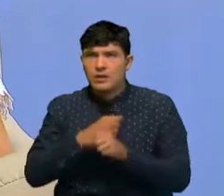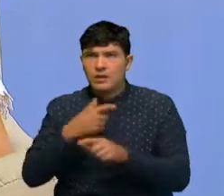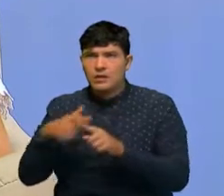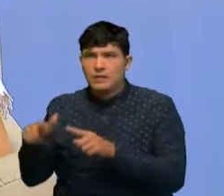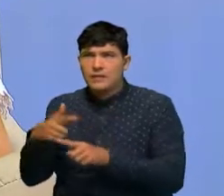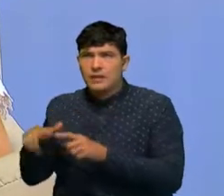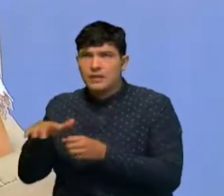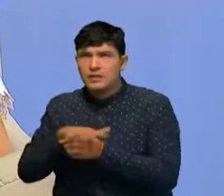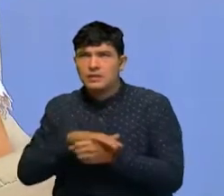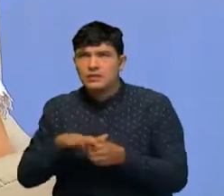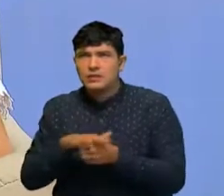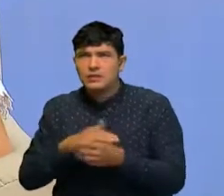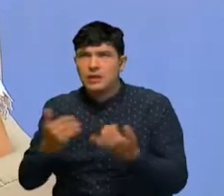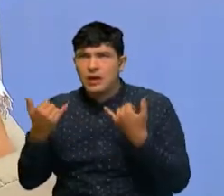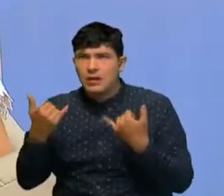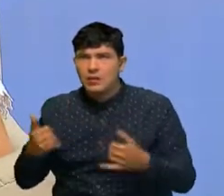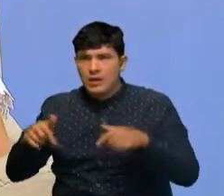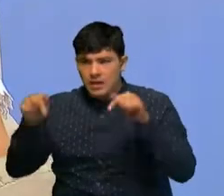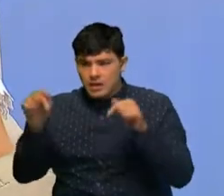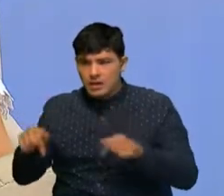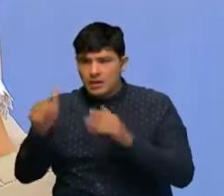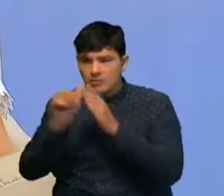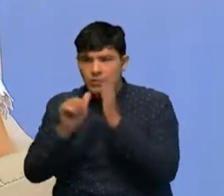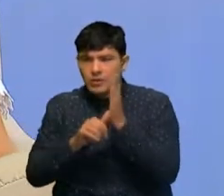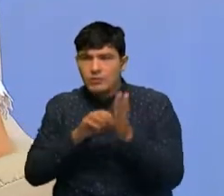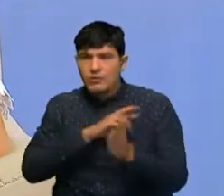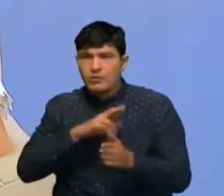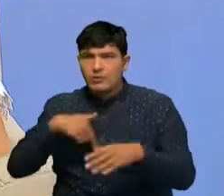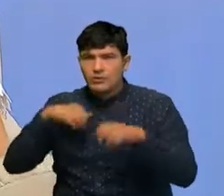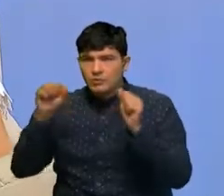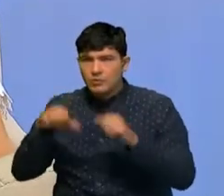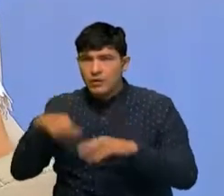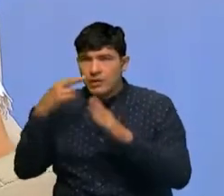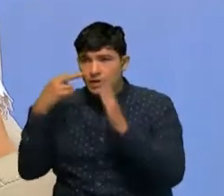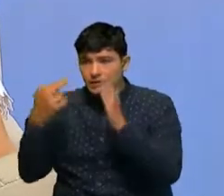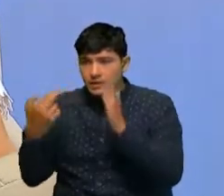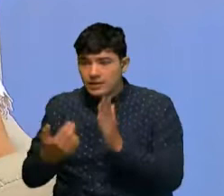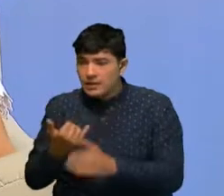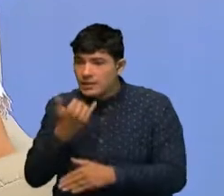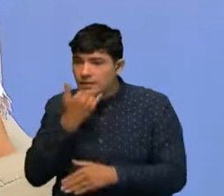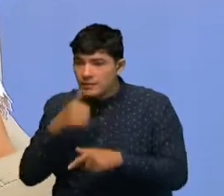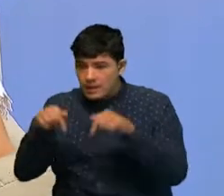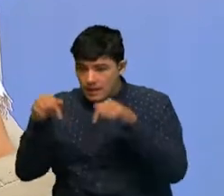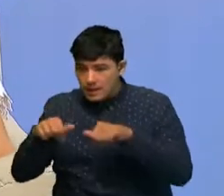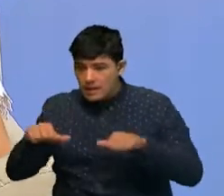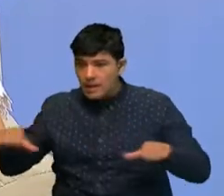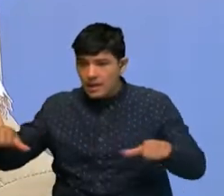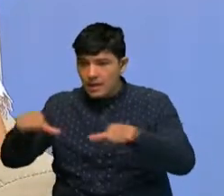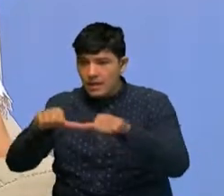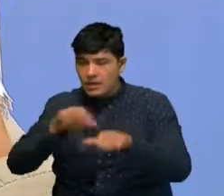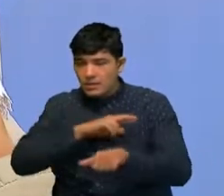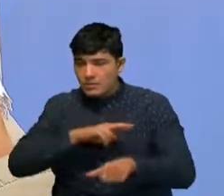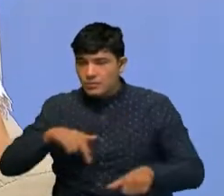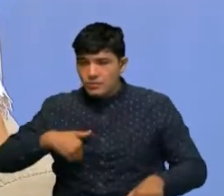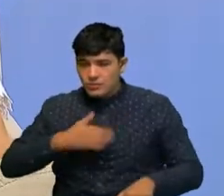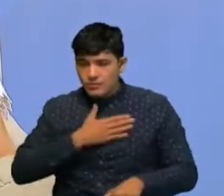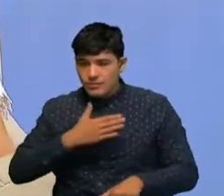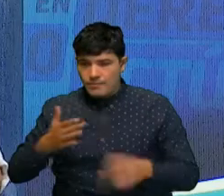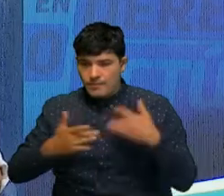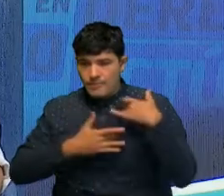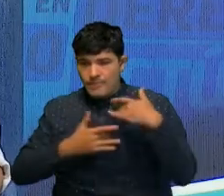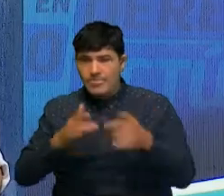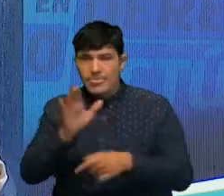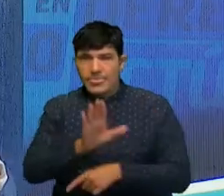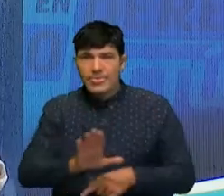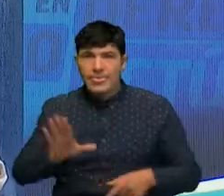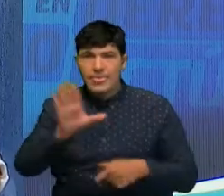que en este programa podemos mirar a ver qué es lo que pasa, y desde aquí, desde el área, pues estamos dispuestos a colaborarles. Bueno,